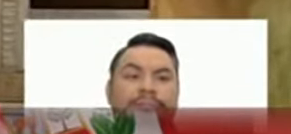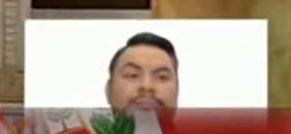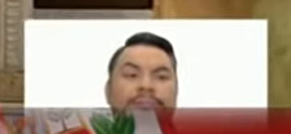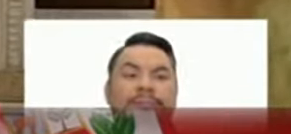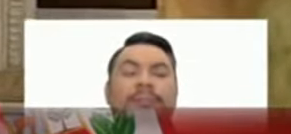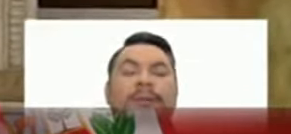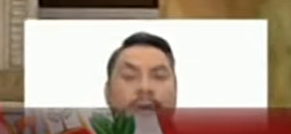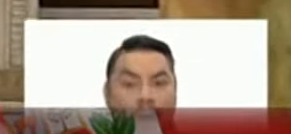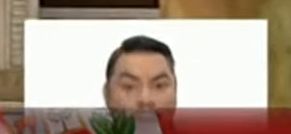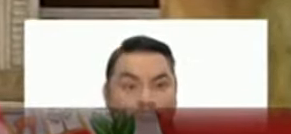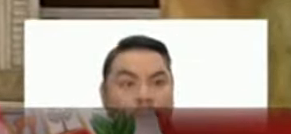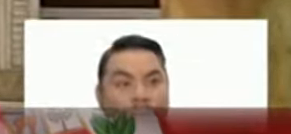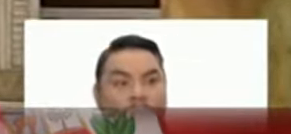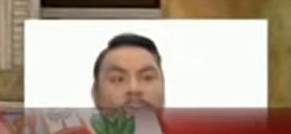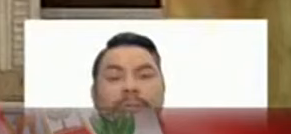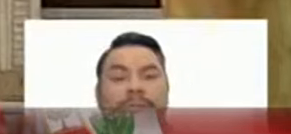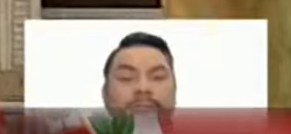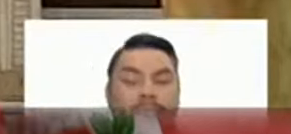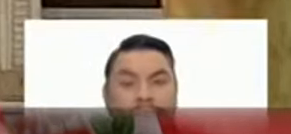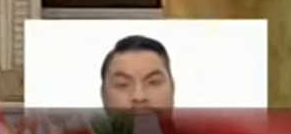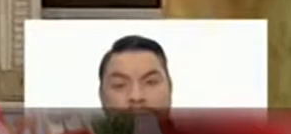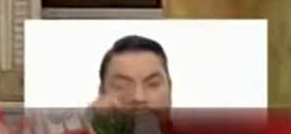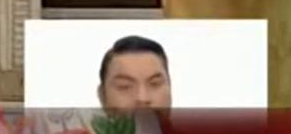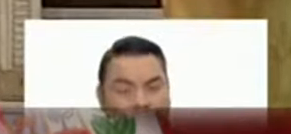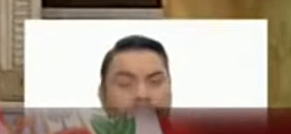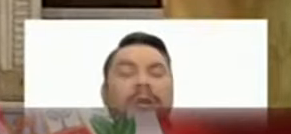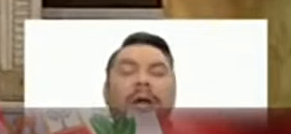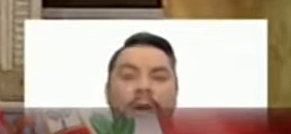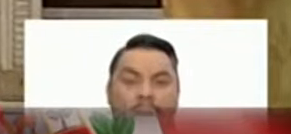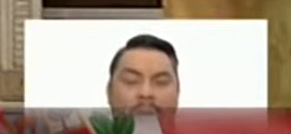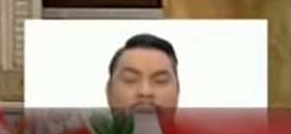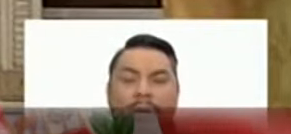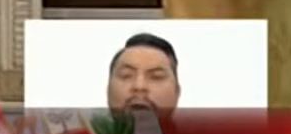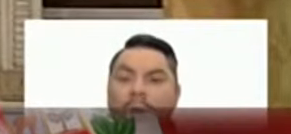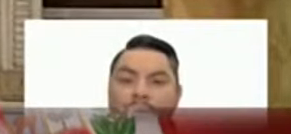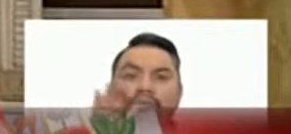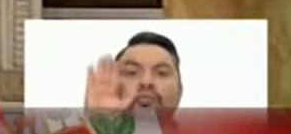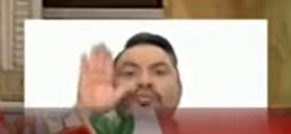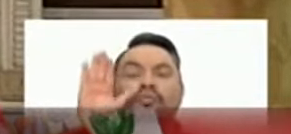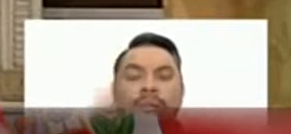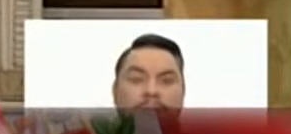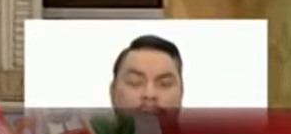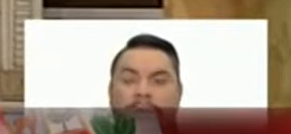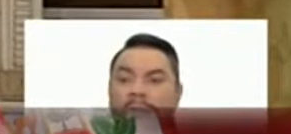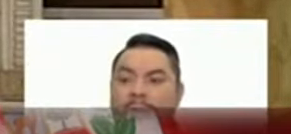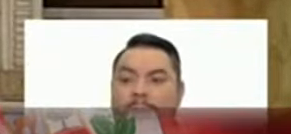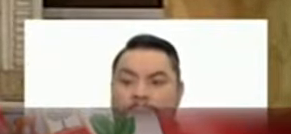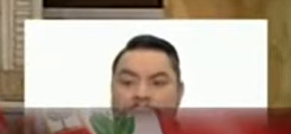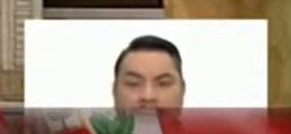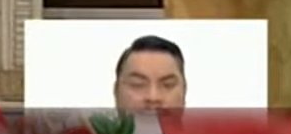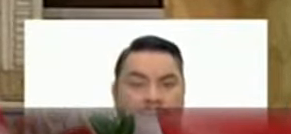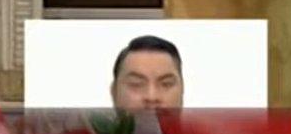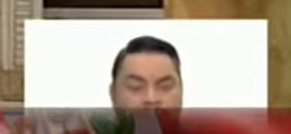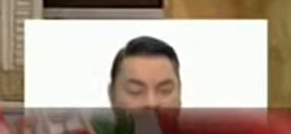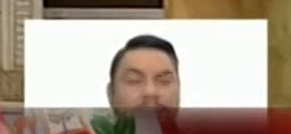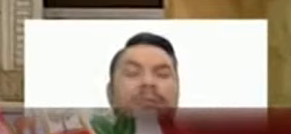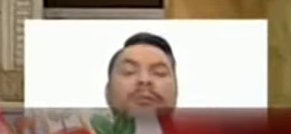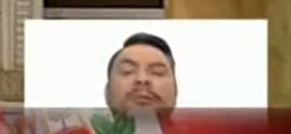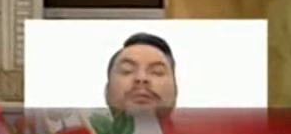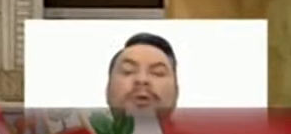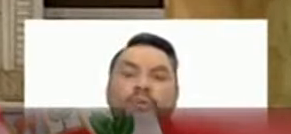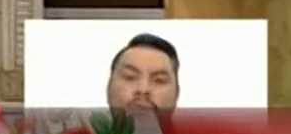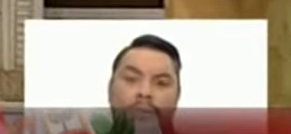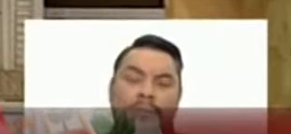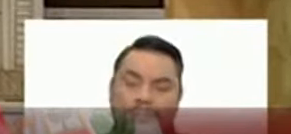Acto seguido, la señora Presidenta de la República procederá a tomar el juramento de estilo al Ministro de Estado en el Despacho de